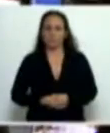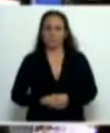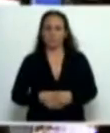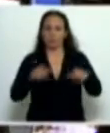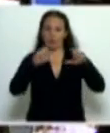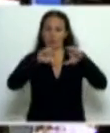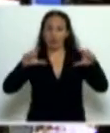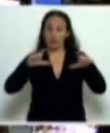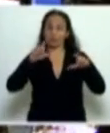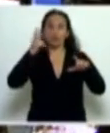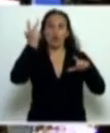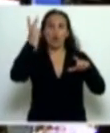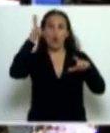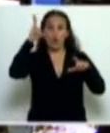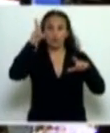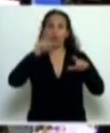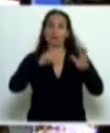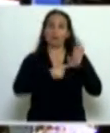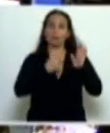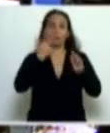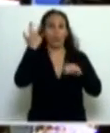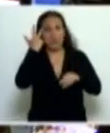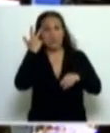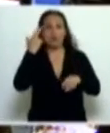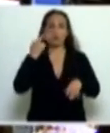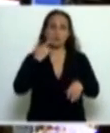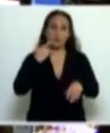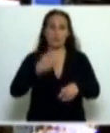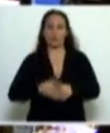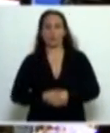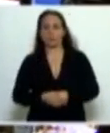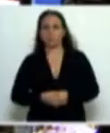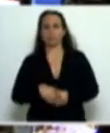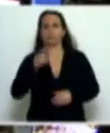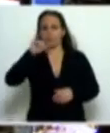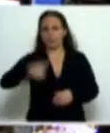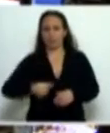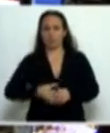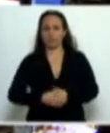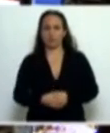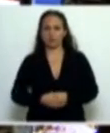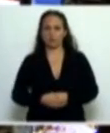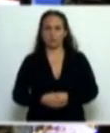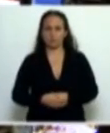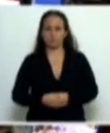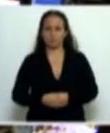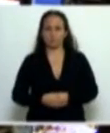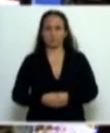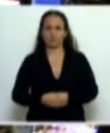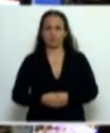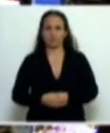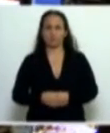Capítulo octavo, artículo 18 y 19, resulta afirmativo.